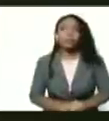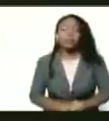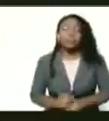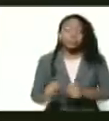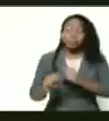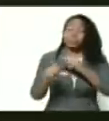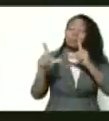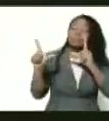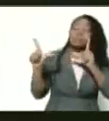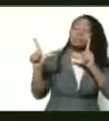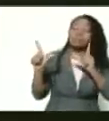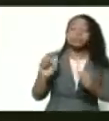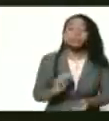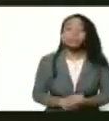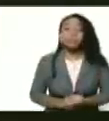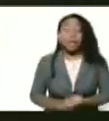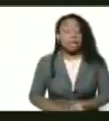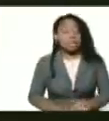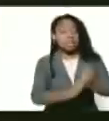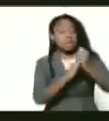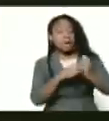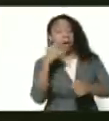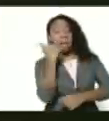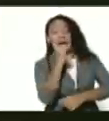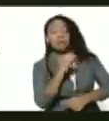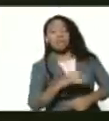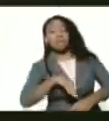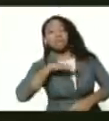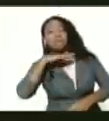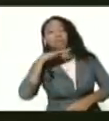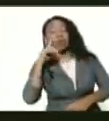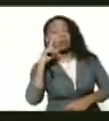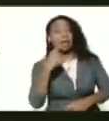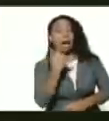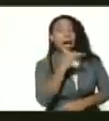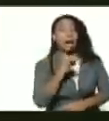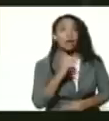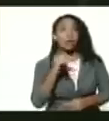impresionante, ¿vale? El liderazgo que hay, lo que vamos aprendiendo,